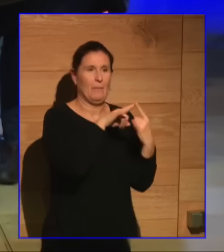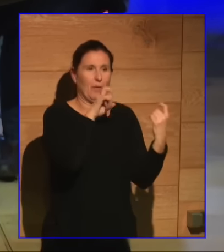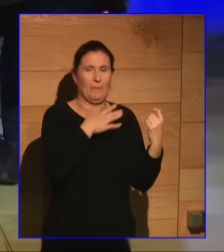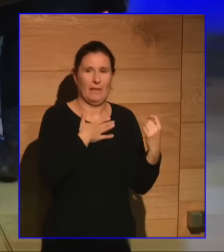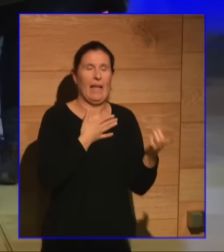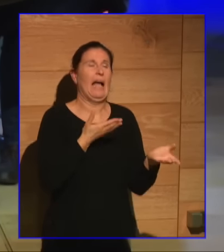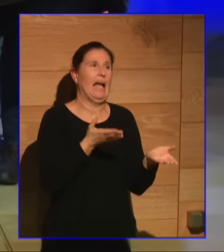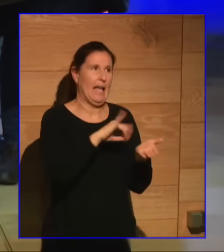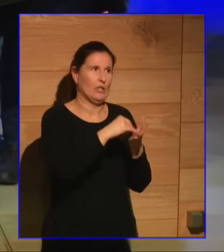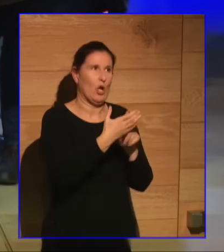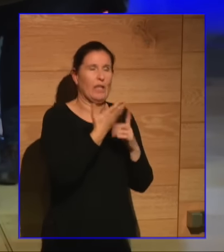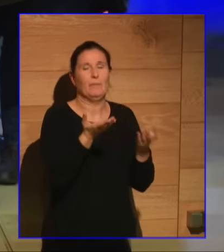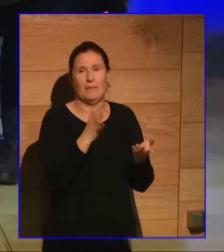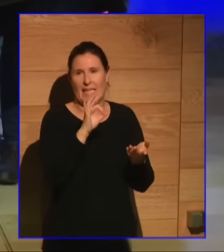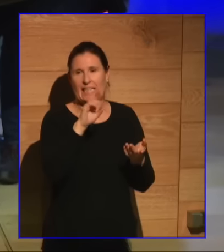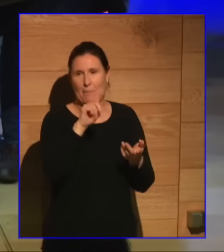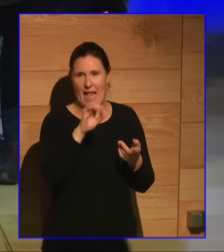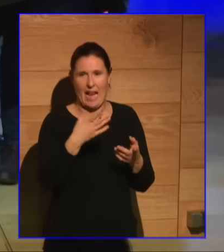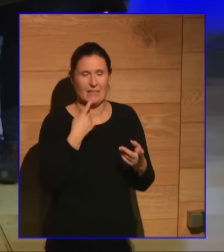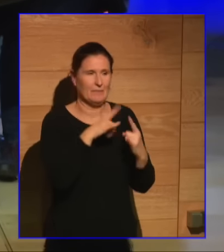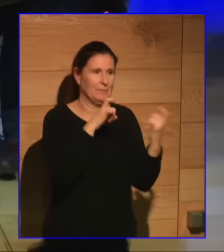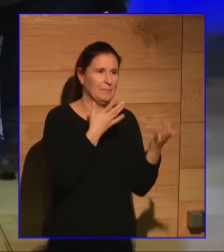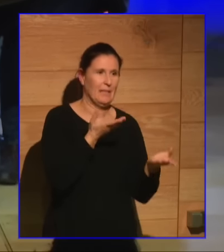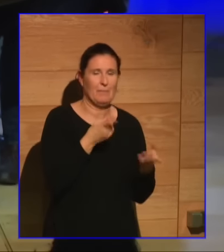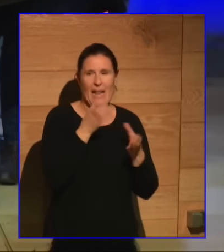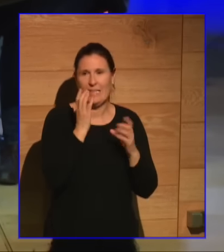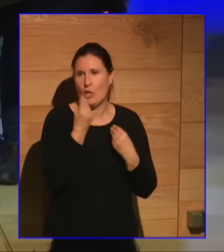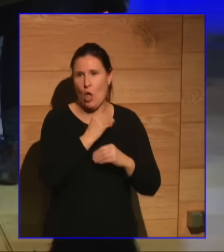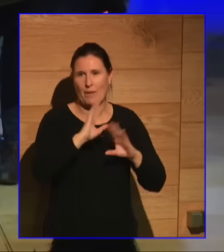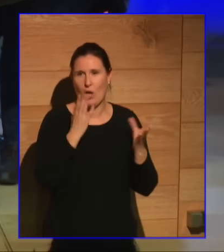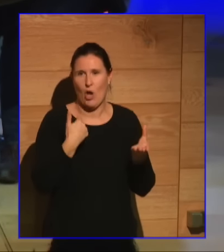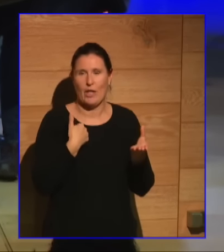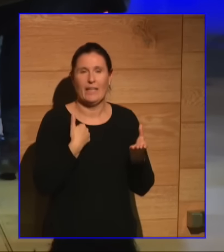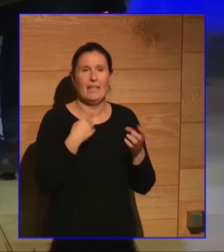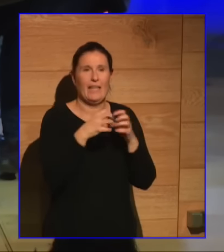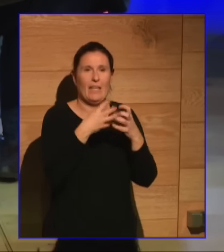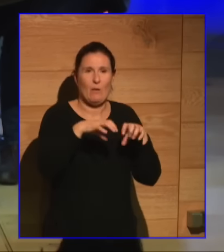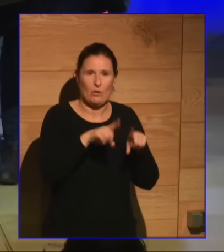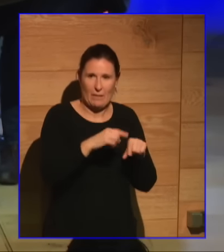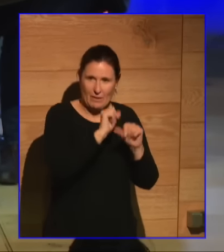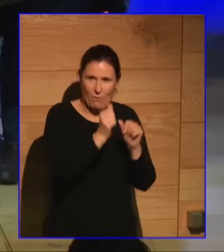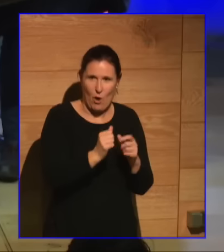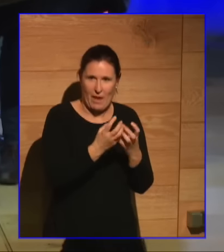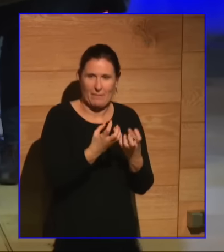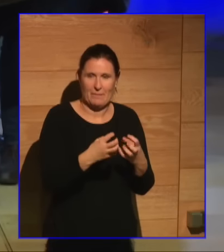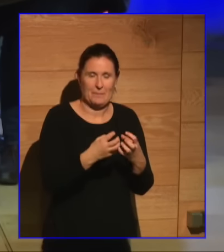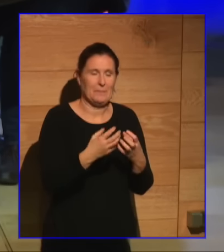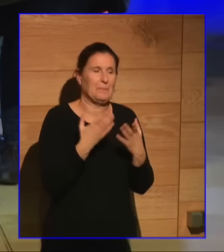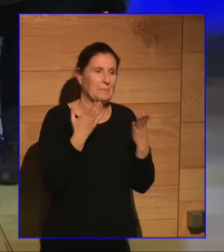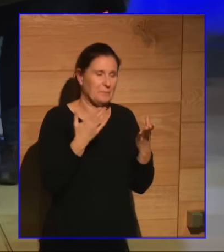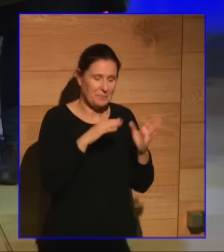mejor. La solución de siempre es scramblearlo. Sí. Y para el desayuno, mejor. Claro, hombre, los huevos scrambleados. Y se dio cuenta de